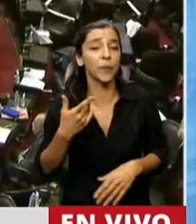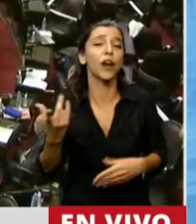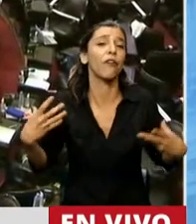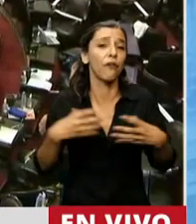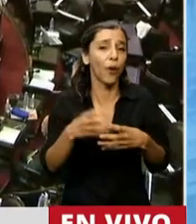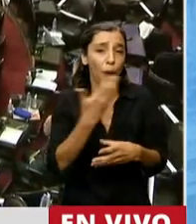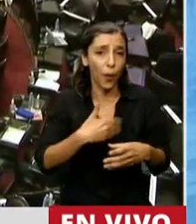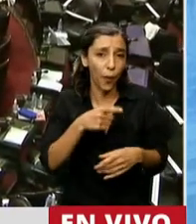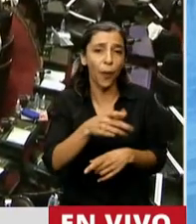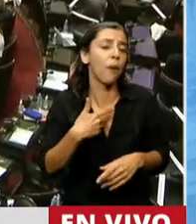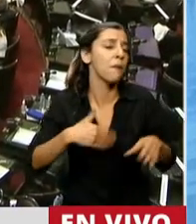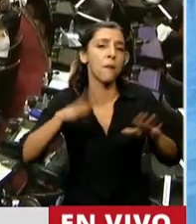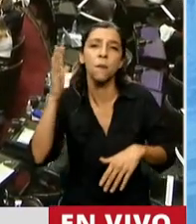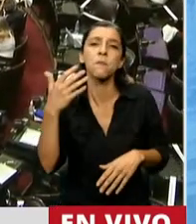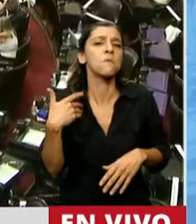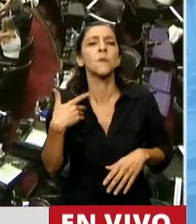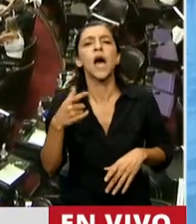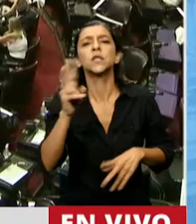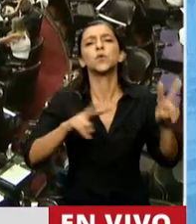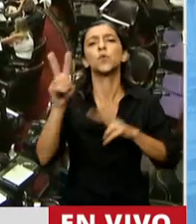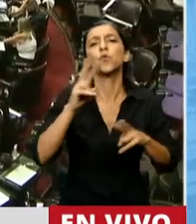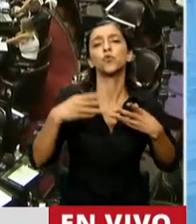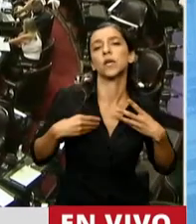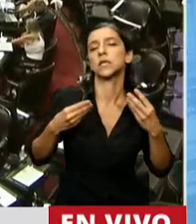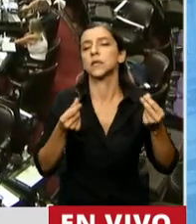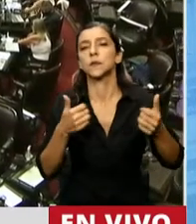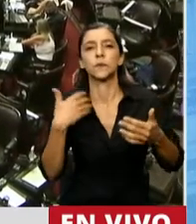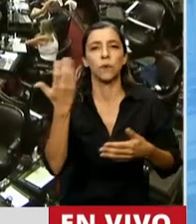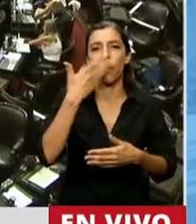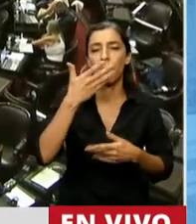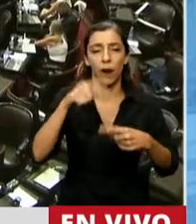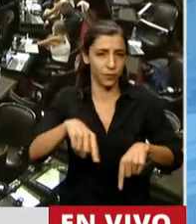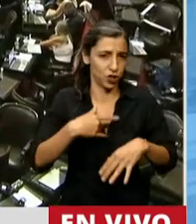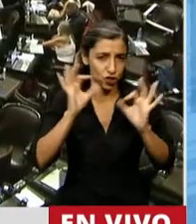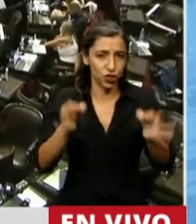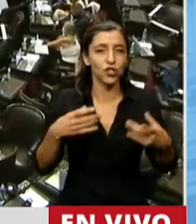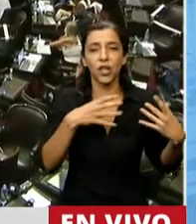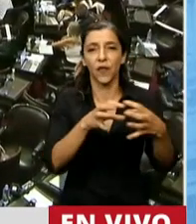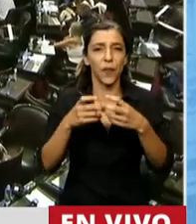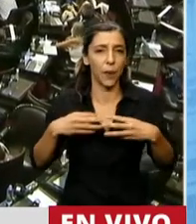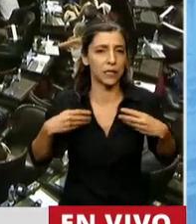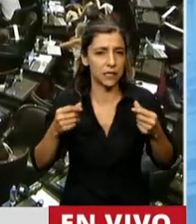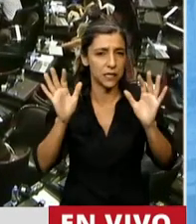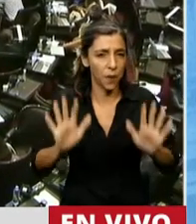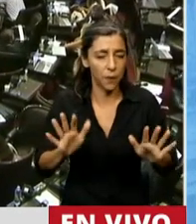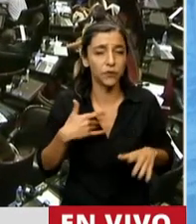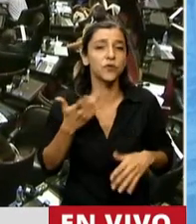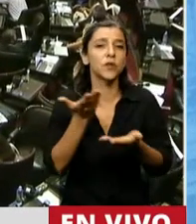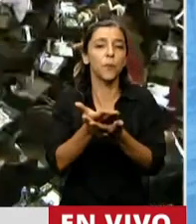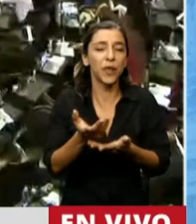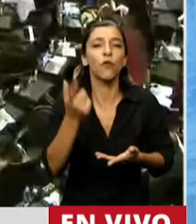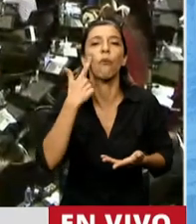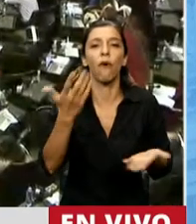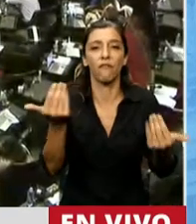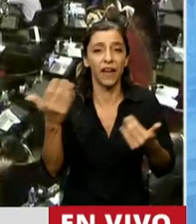evadir datos y recurrir a la sensibilidad, y este sin duda es un debate sensible, voy a apelar a esa sensibilidad a ver si así nos podemos